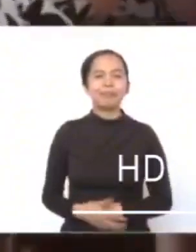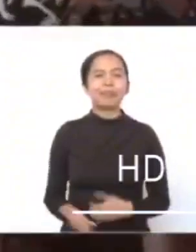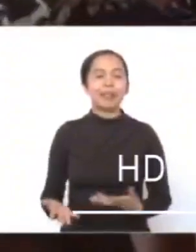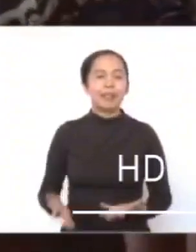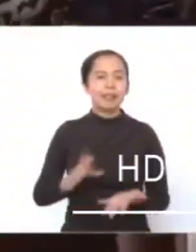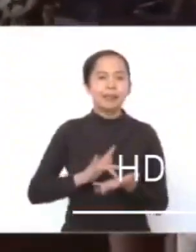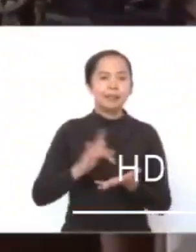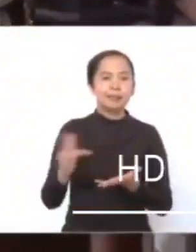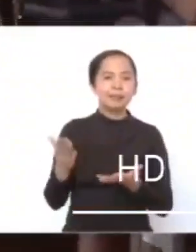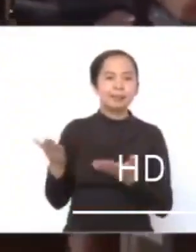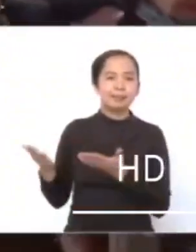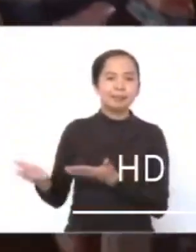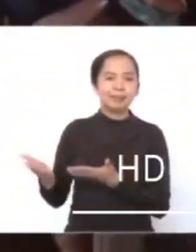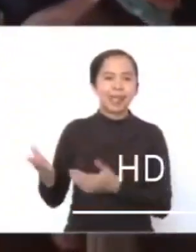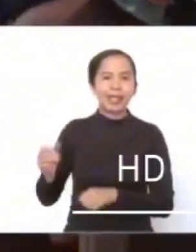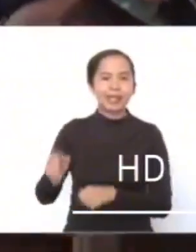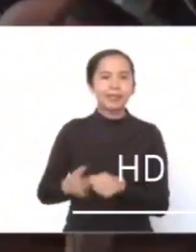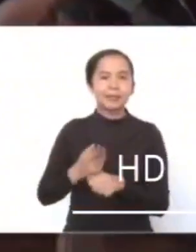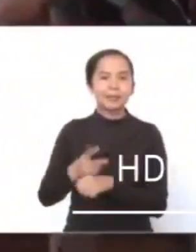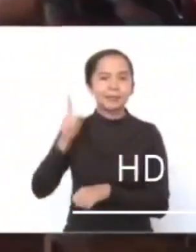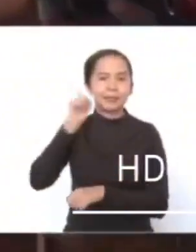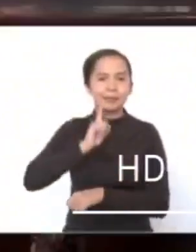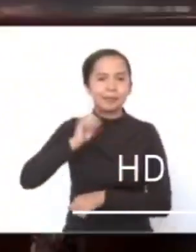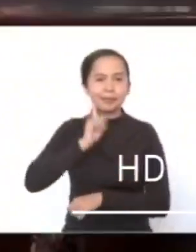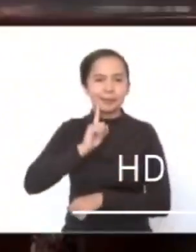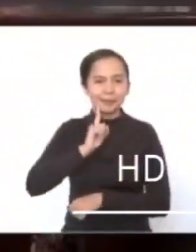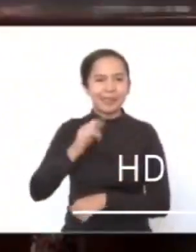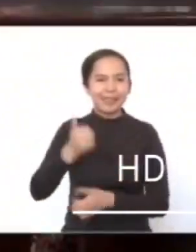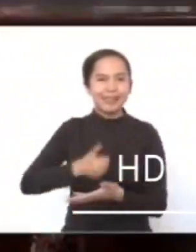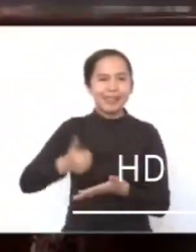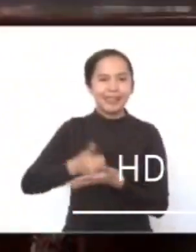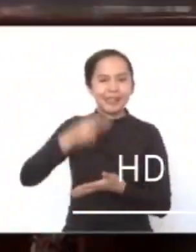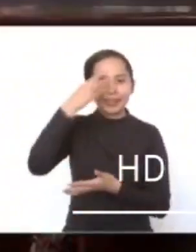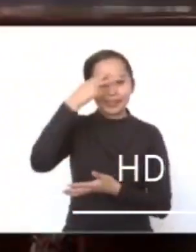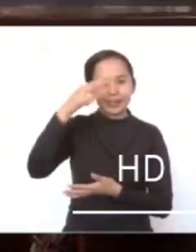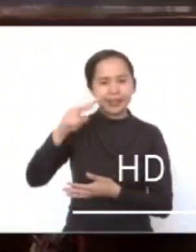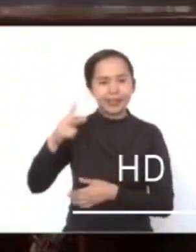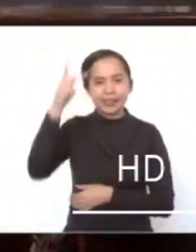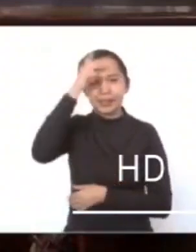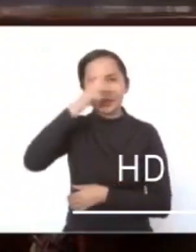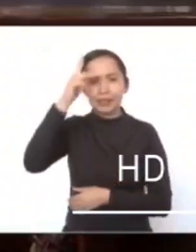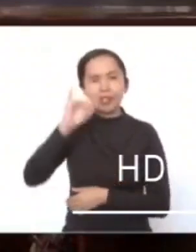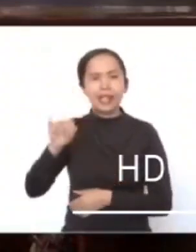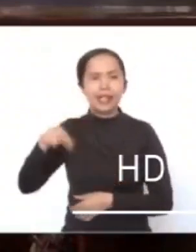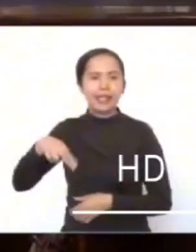Agradecemos el informe que ha presentado la Secretaría de las Mujeres de la